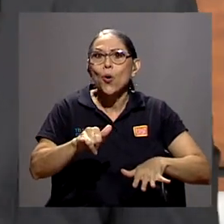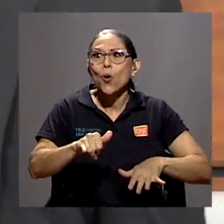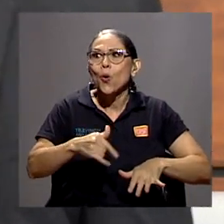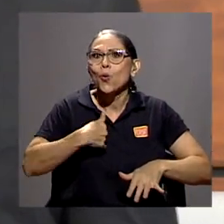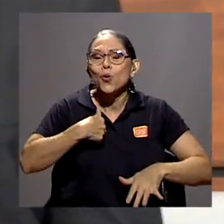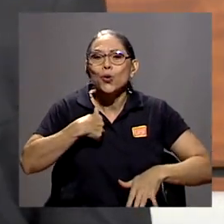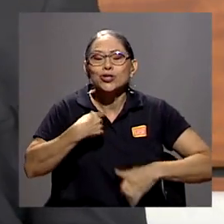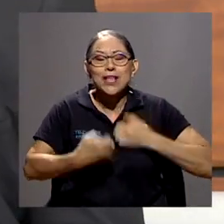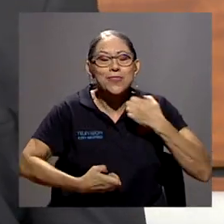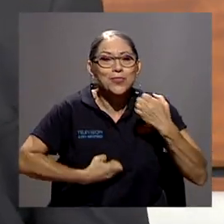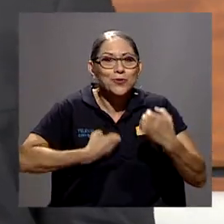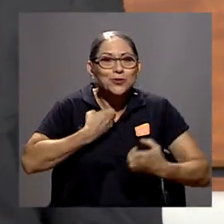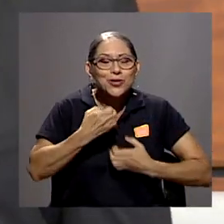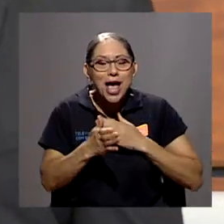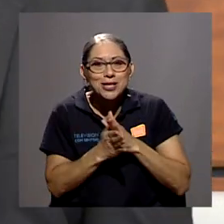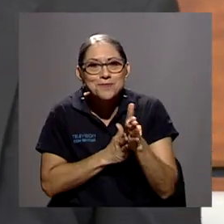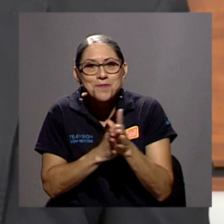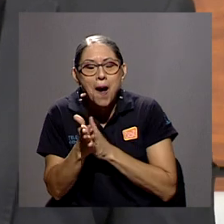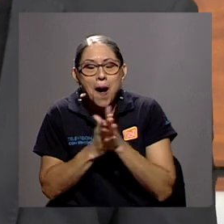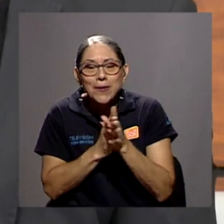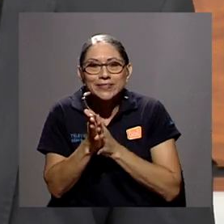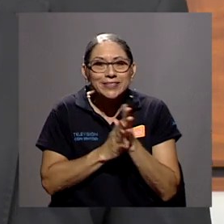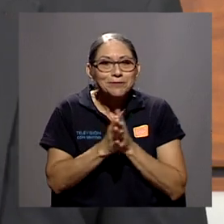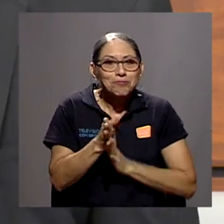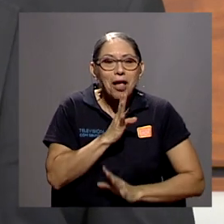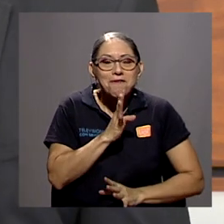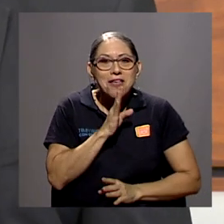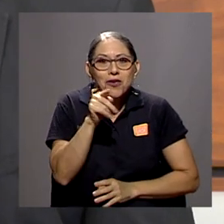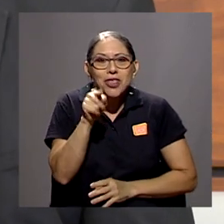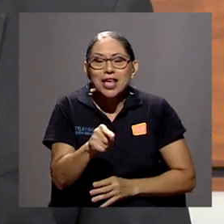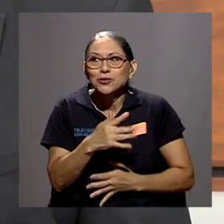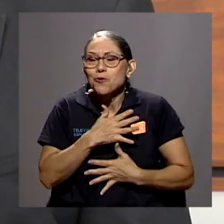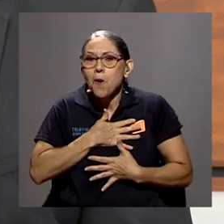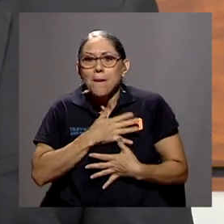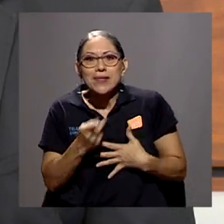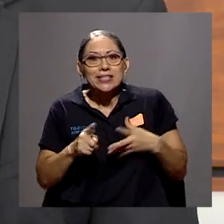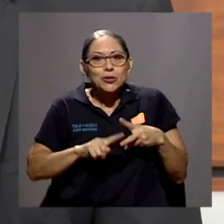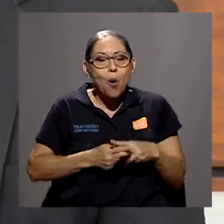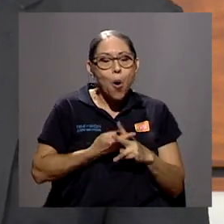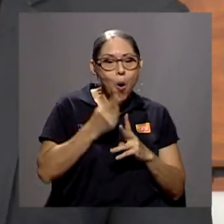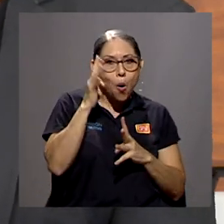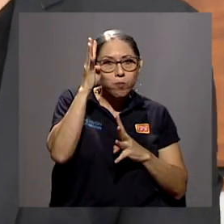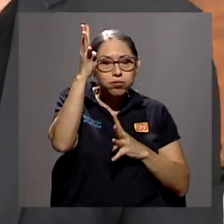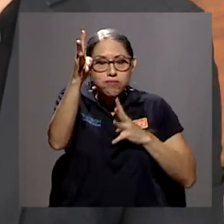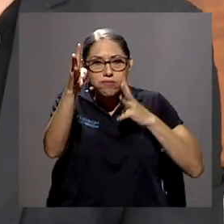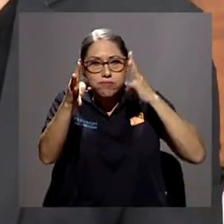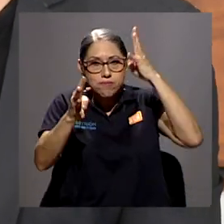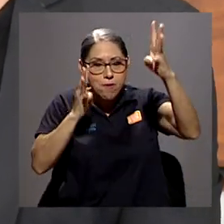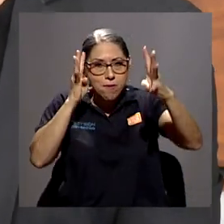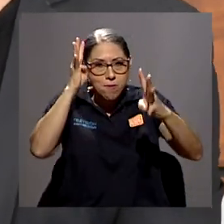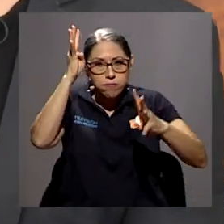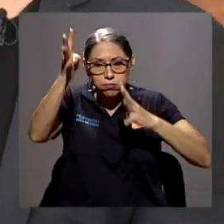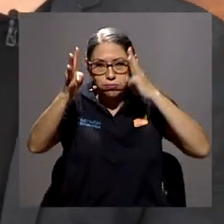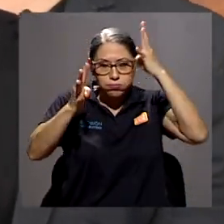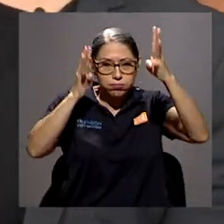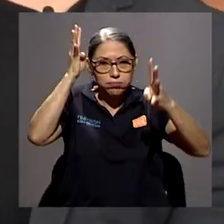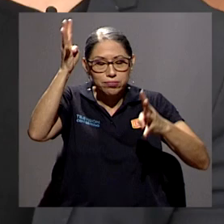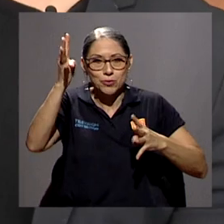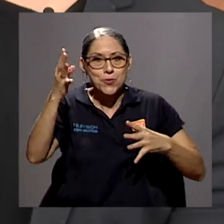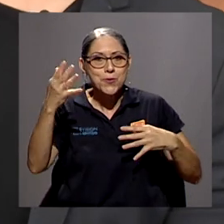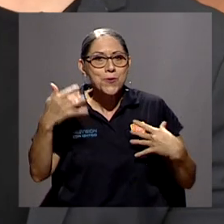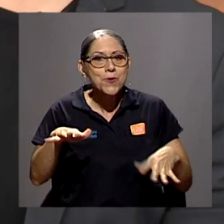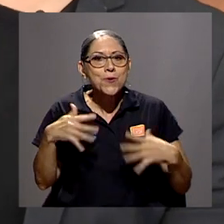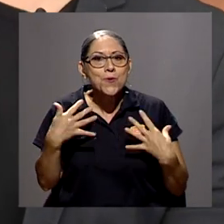entusiasme ahora hablando de eso no se contagia y comienza a inventar cosas y ahí es donde hay que ir